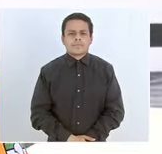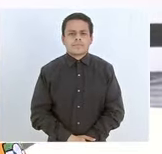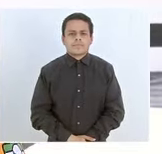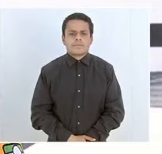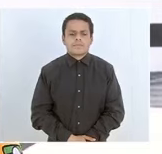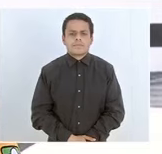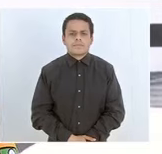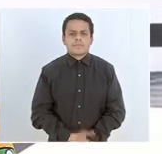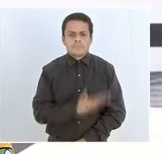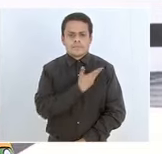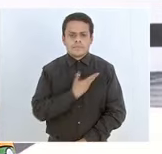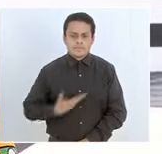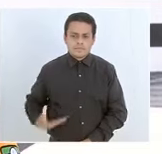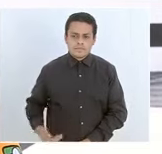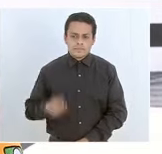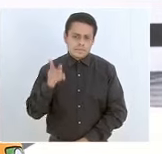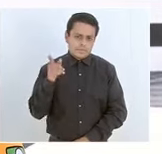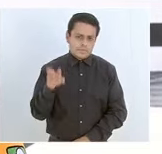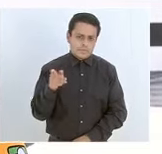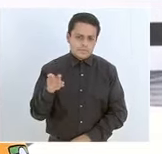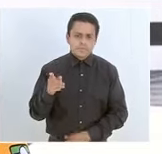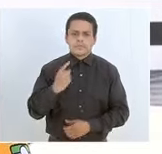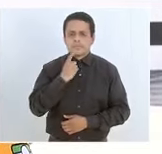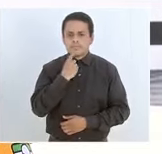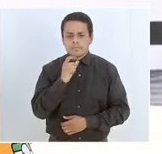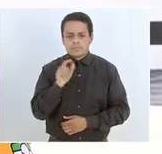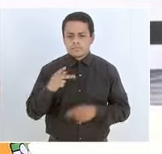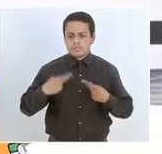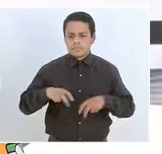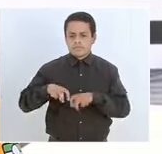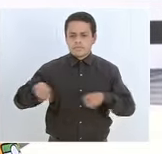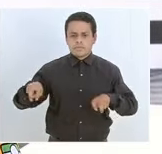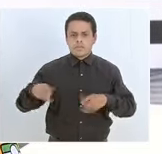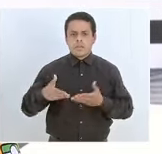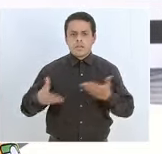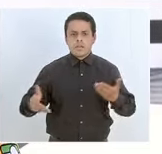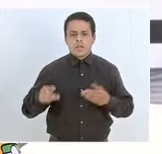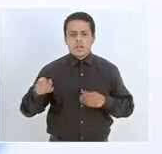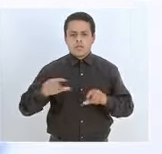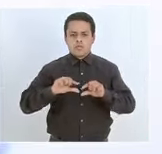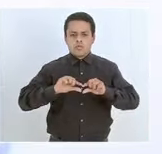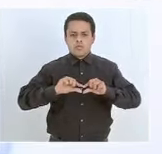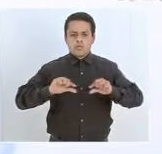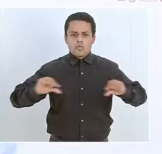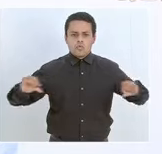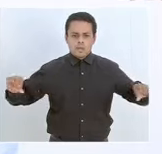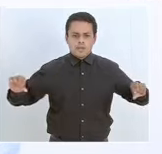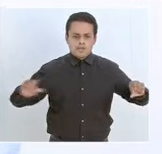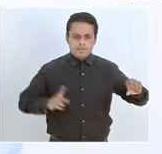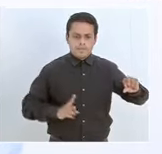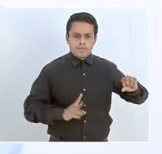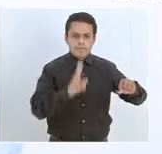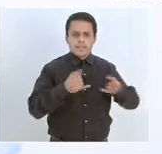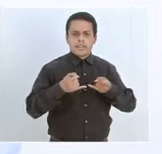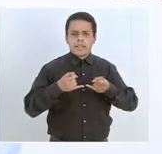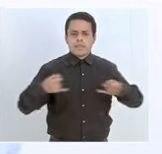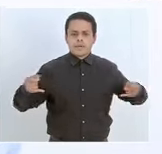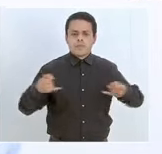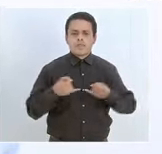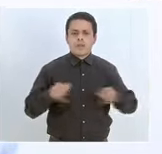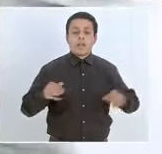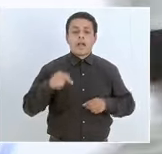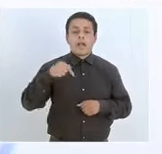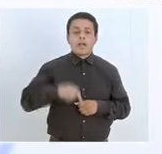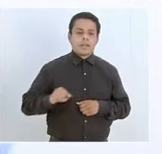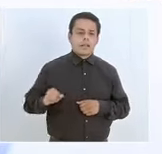El presidente de la República e integrantes de la línea de honor realizarán el corte del listón inaugural de la Compañía de Guardia Nacional de